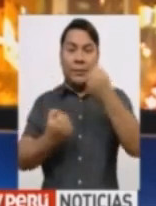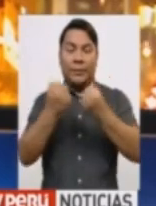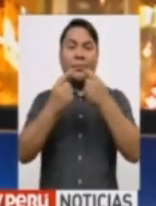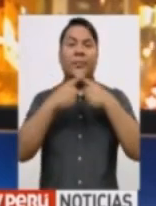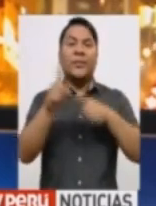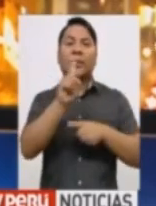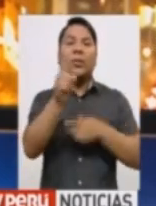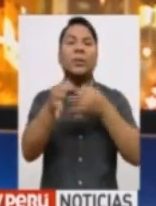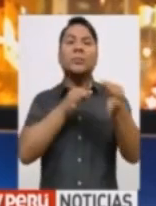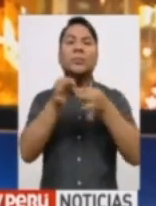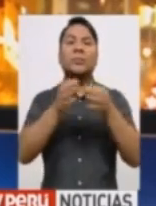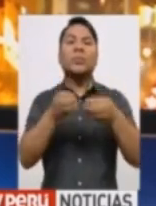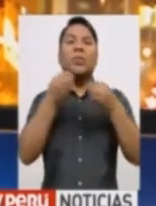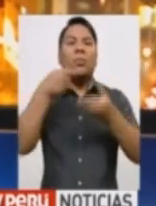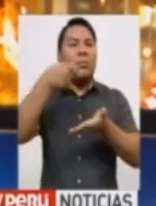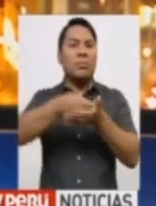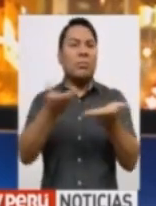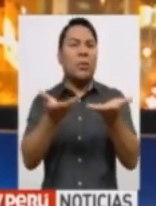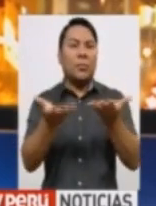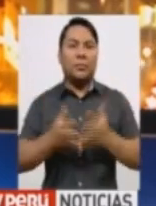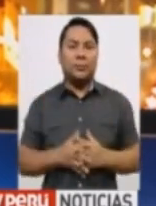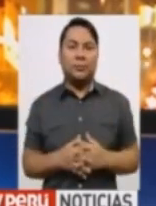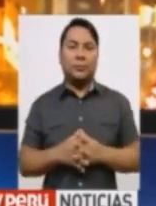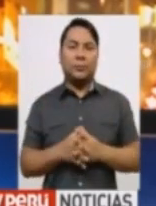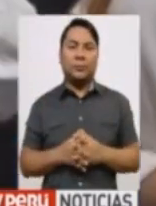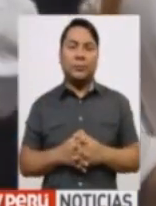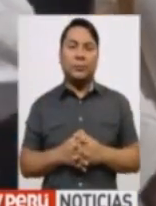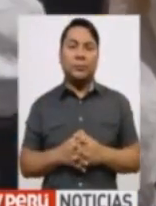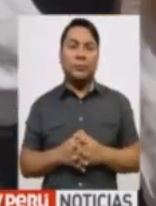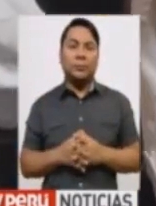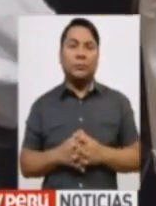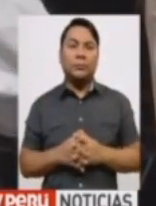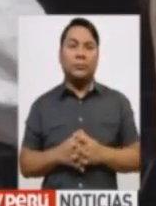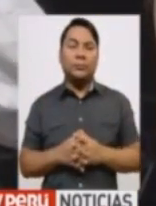va a compensar el cobro del peaje.